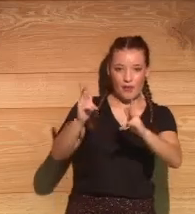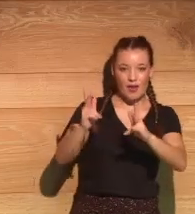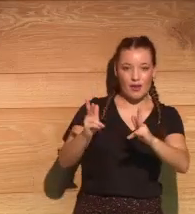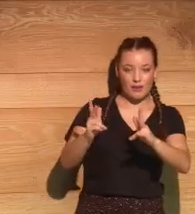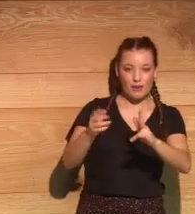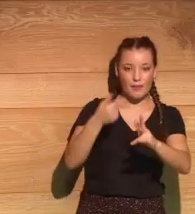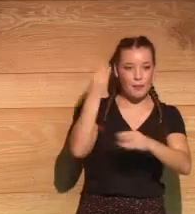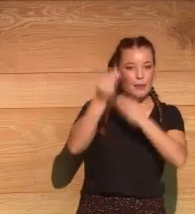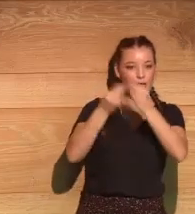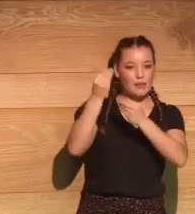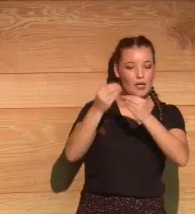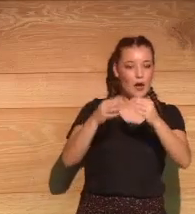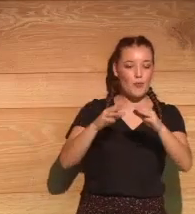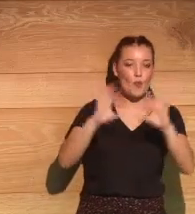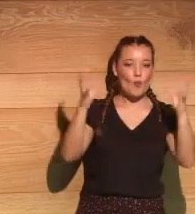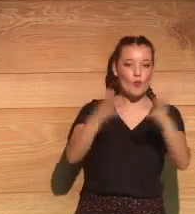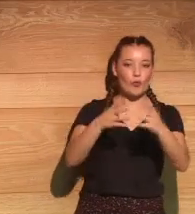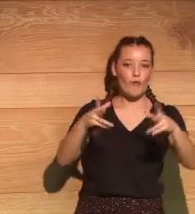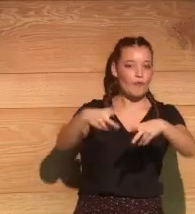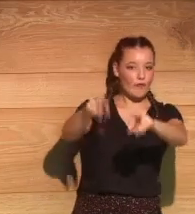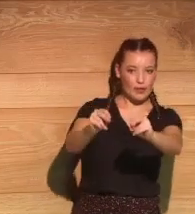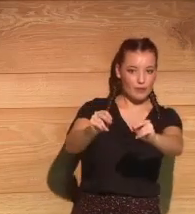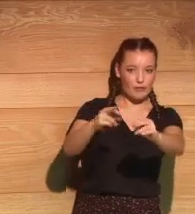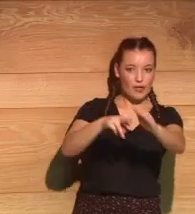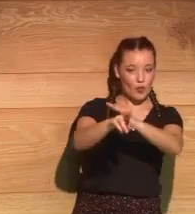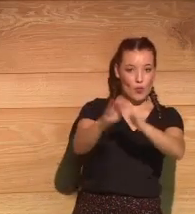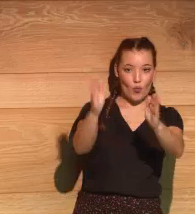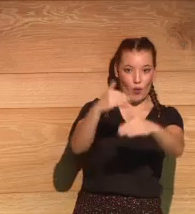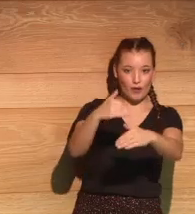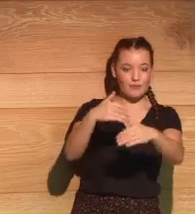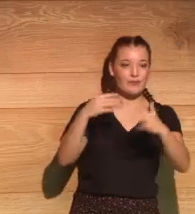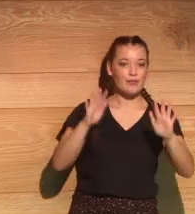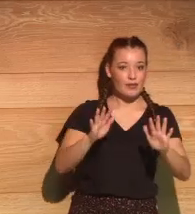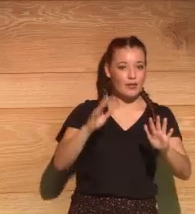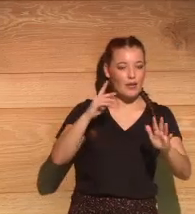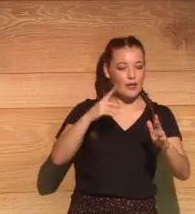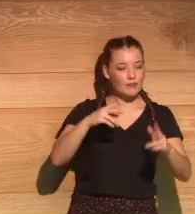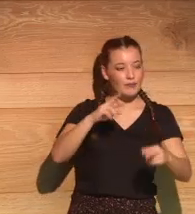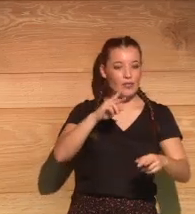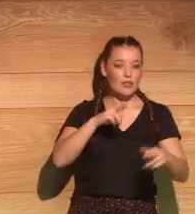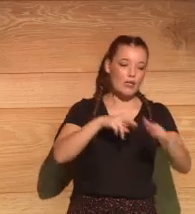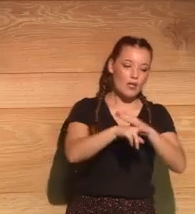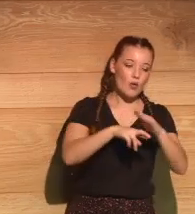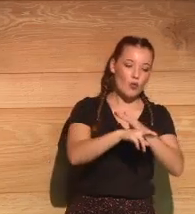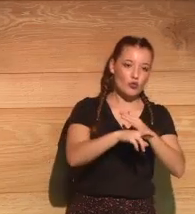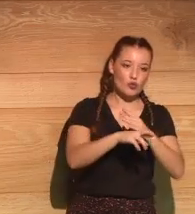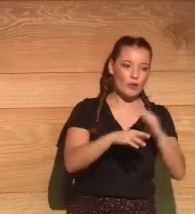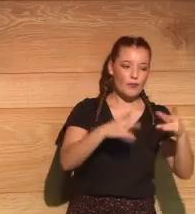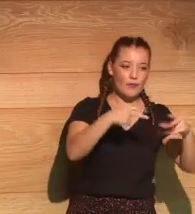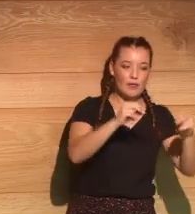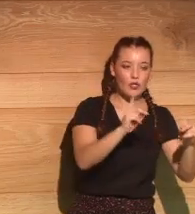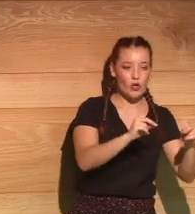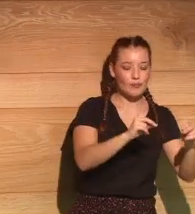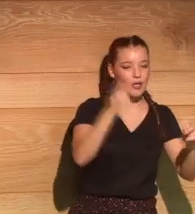que no hay futuro, siempre lo va a haber porque un recurso que no se agota y que es realmente inagotable es la capacidad de ingenio del ser humano, ¿no? Para encontrar